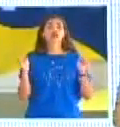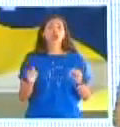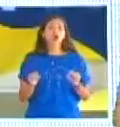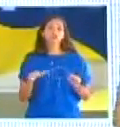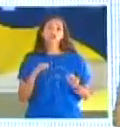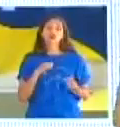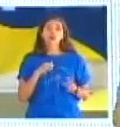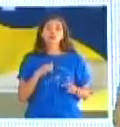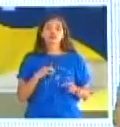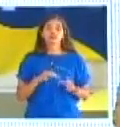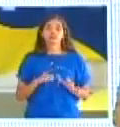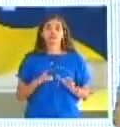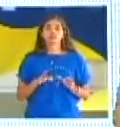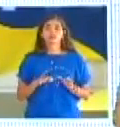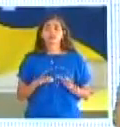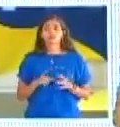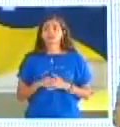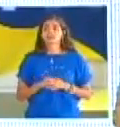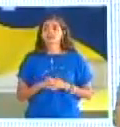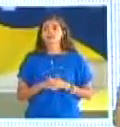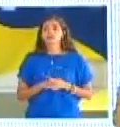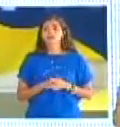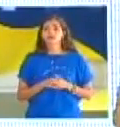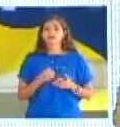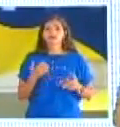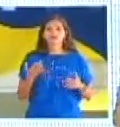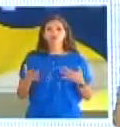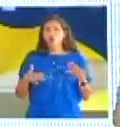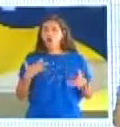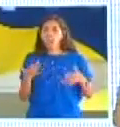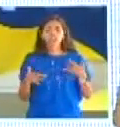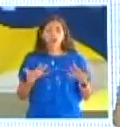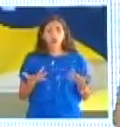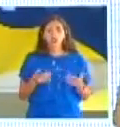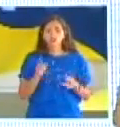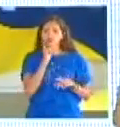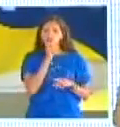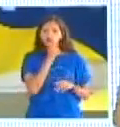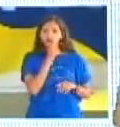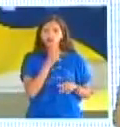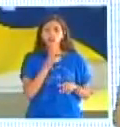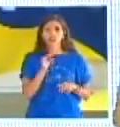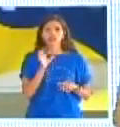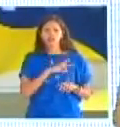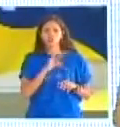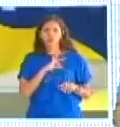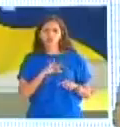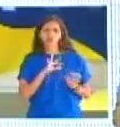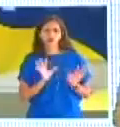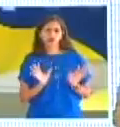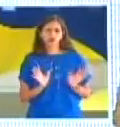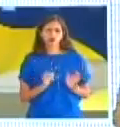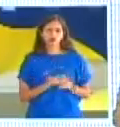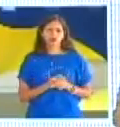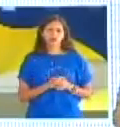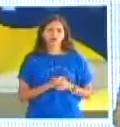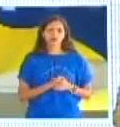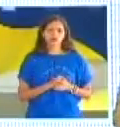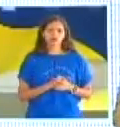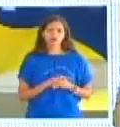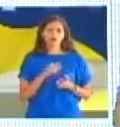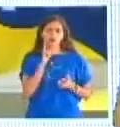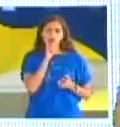son los actores, los llaman sociológicamente, los sociólogos,